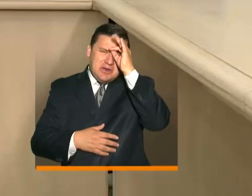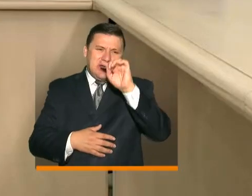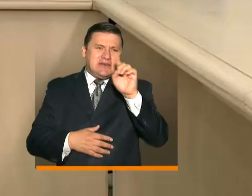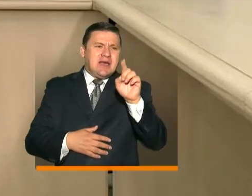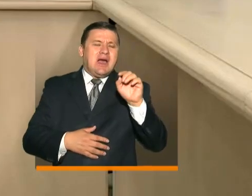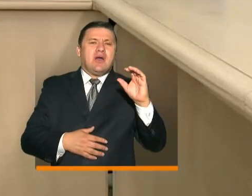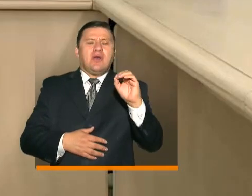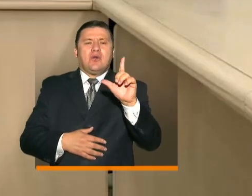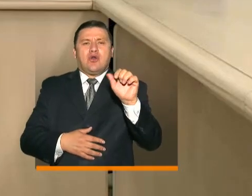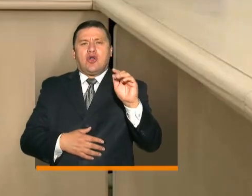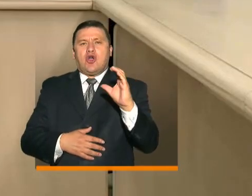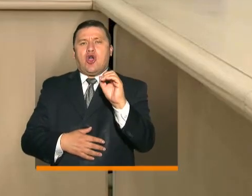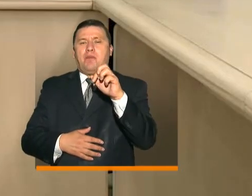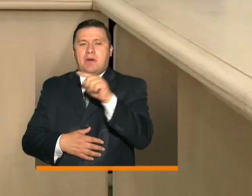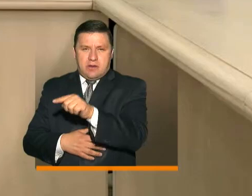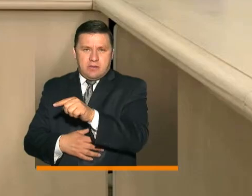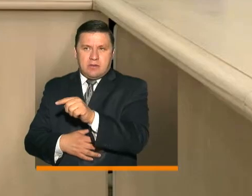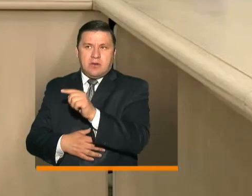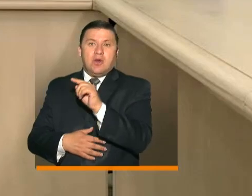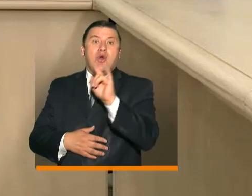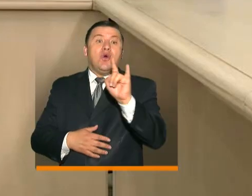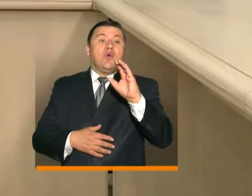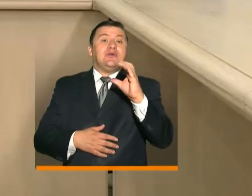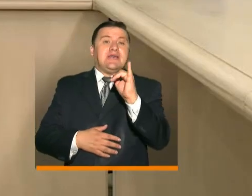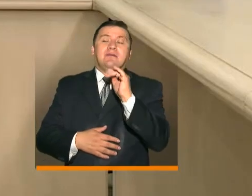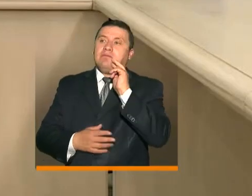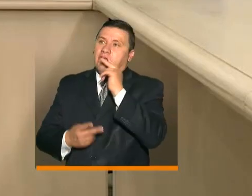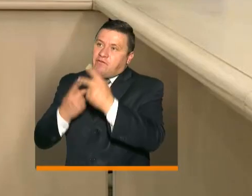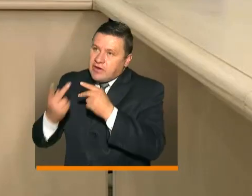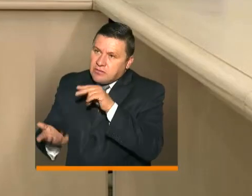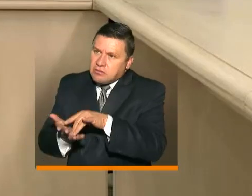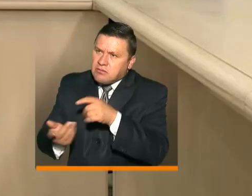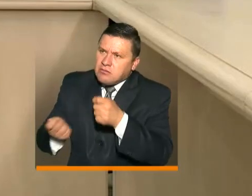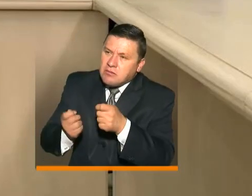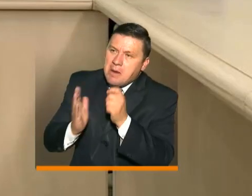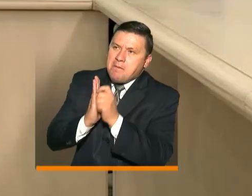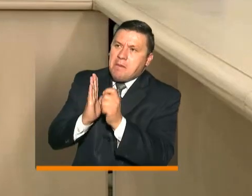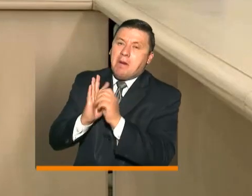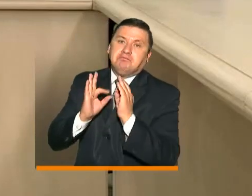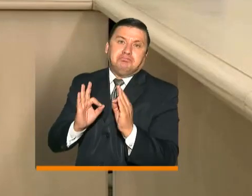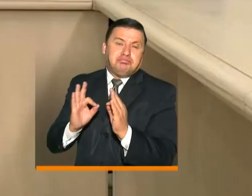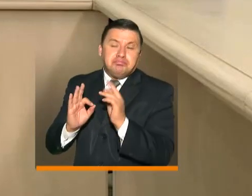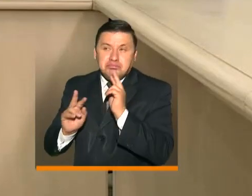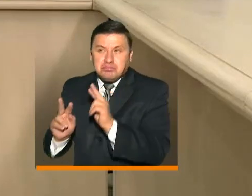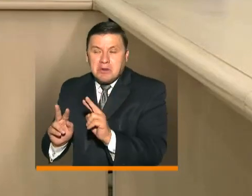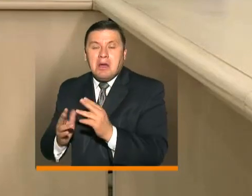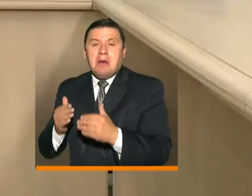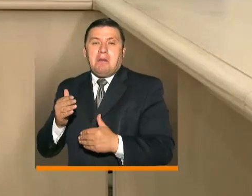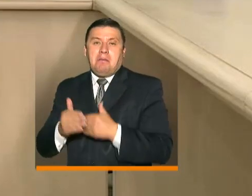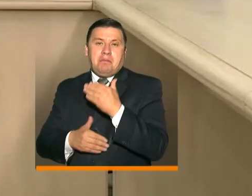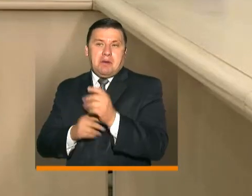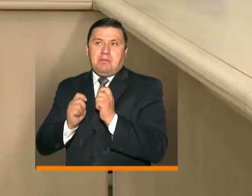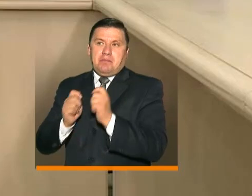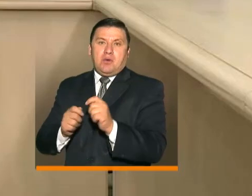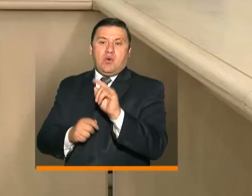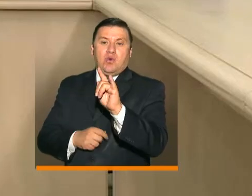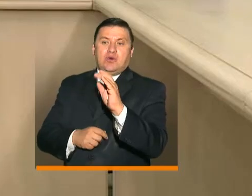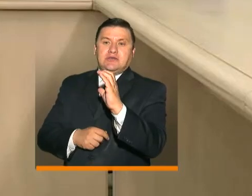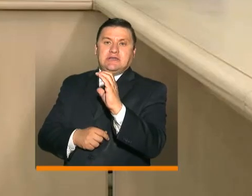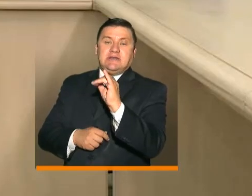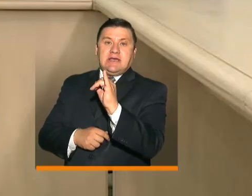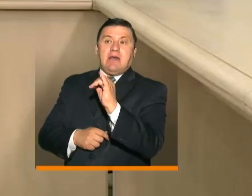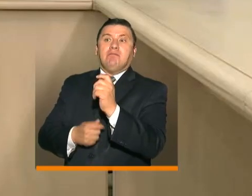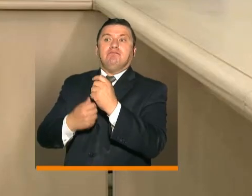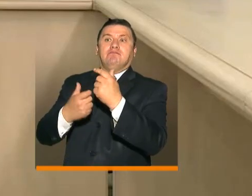donde se plantean ampliación de UCIs, y toda esta estrategia en la cual ya empezamos a entregar UCIs y a